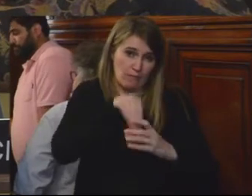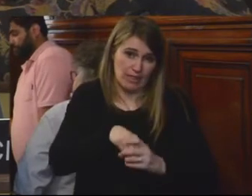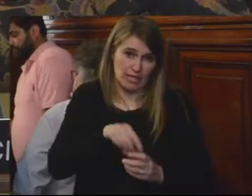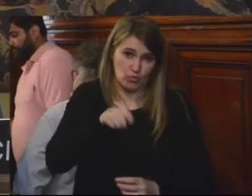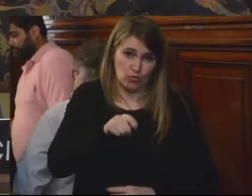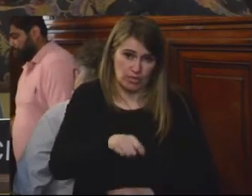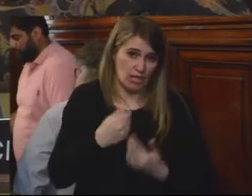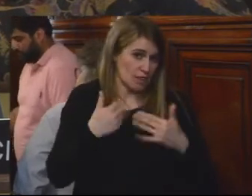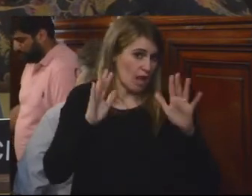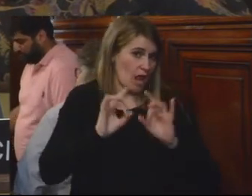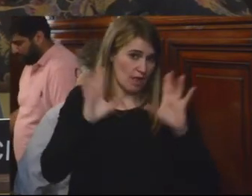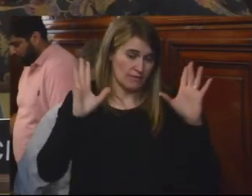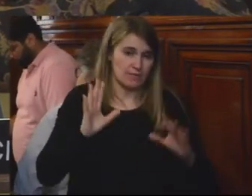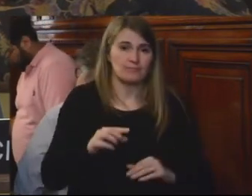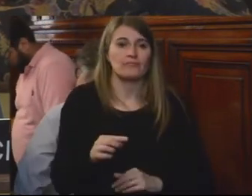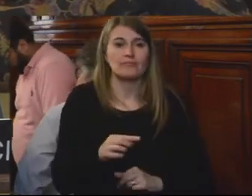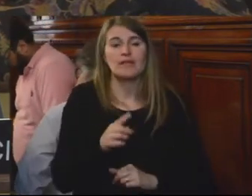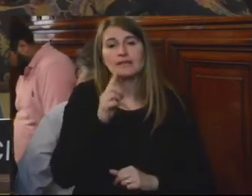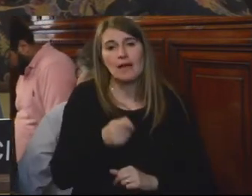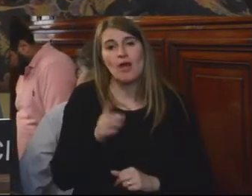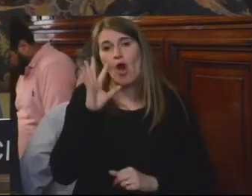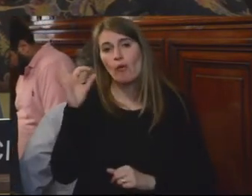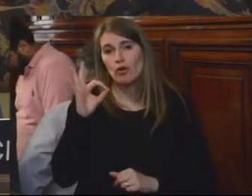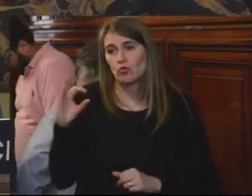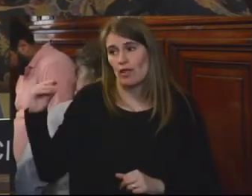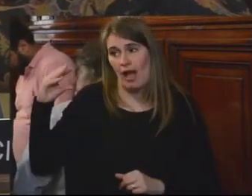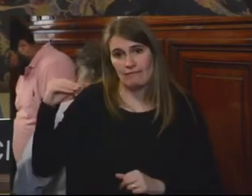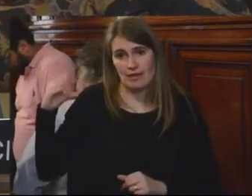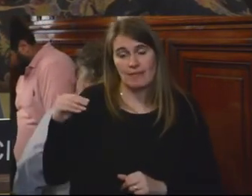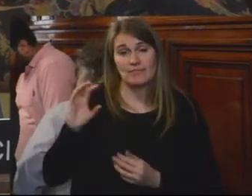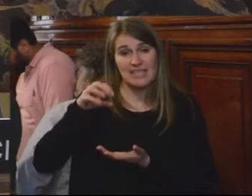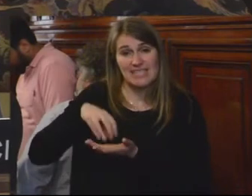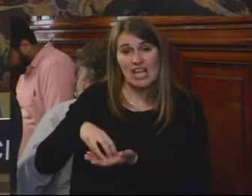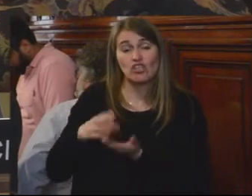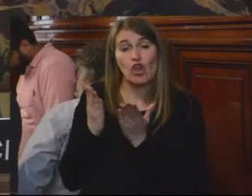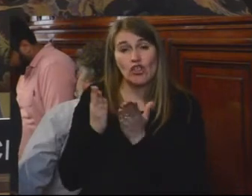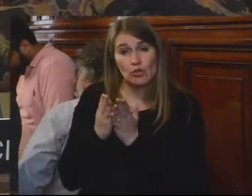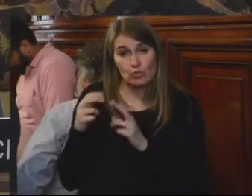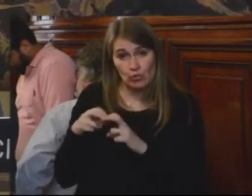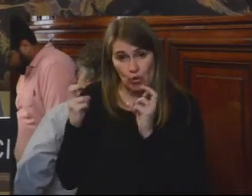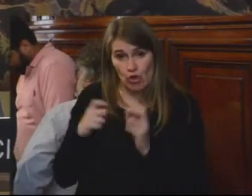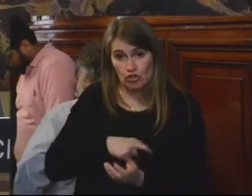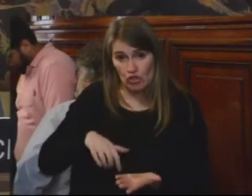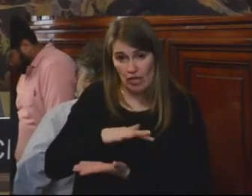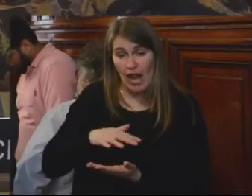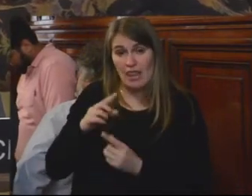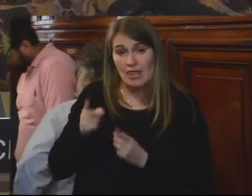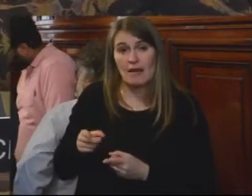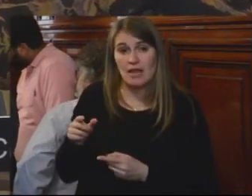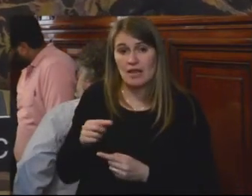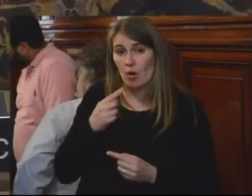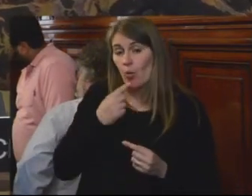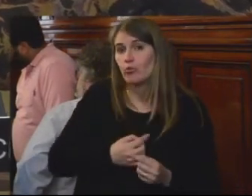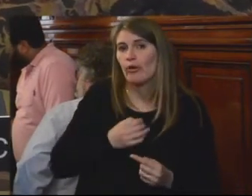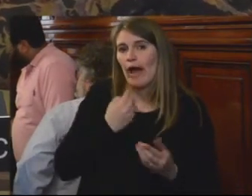de darle la oportunidad también a mi colega y compañera del centro de estudios legales y sociales que creo que también de mala fe ha sido aludido en